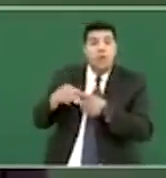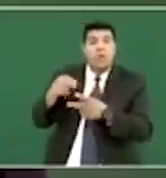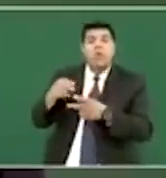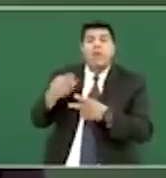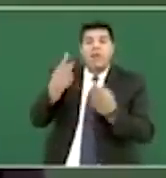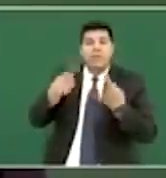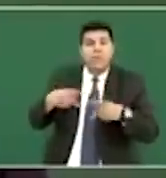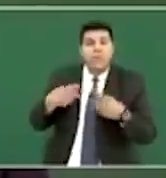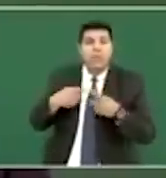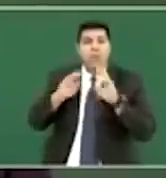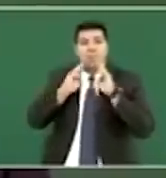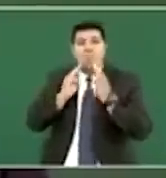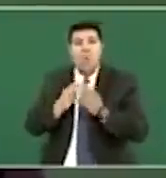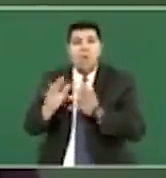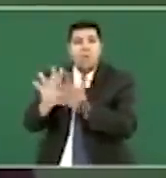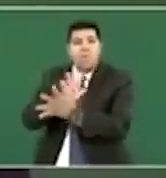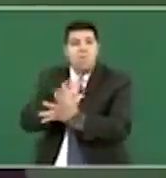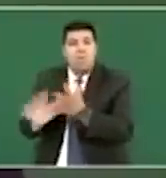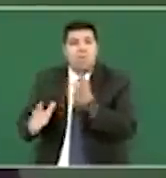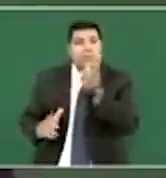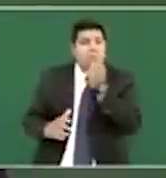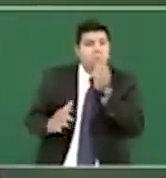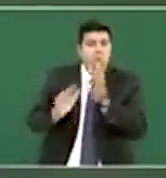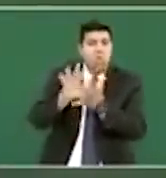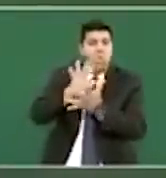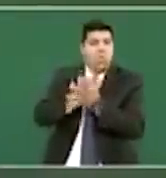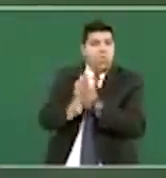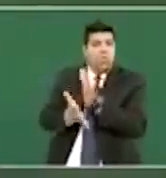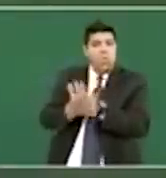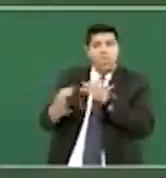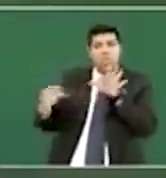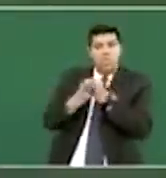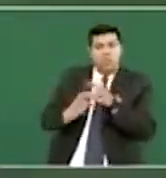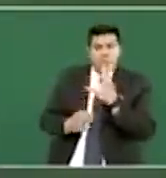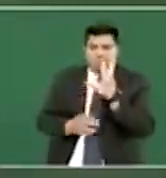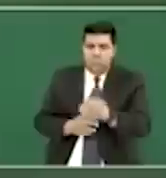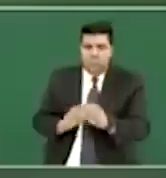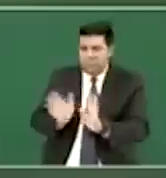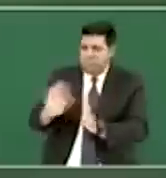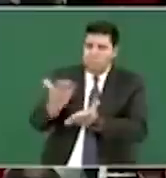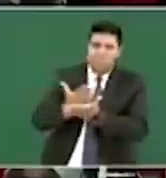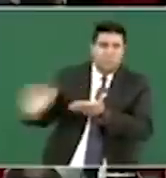tolere, que no se permita a ningún grupo